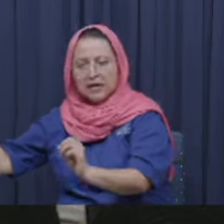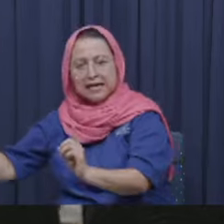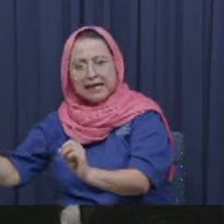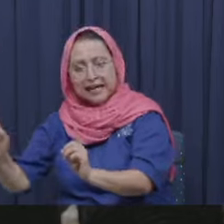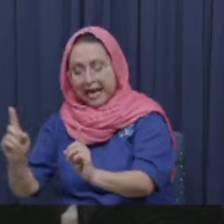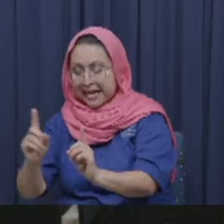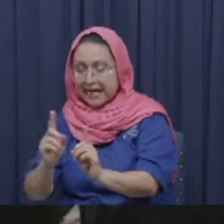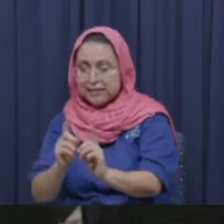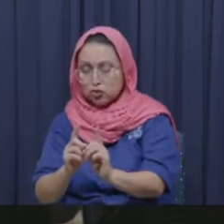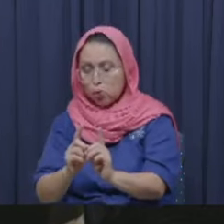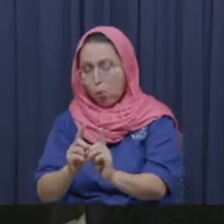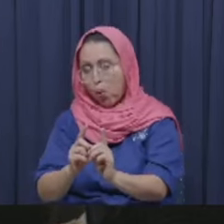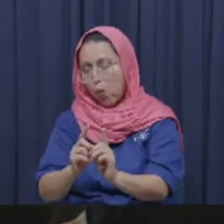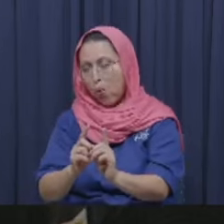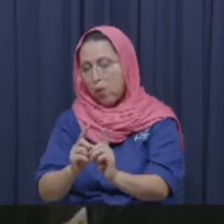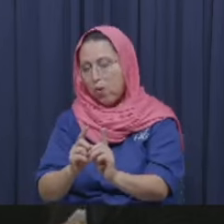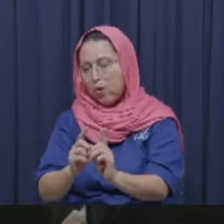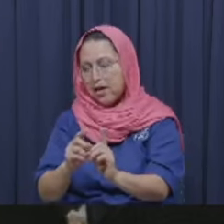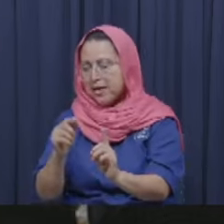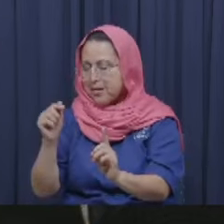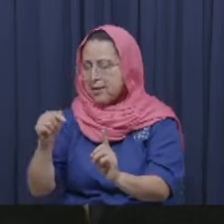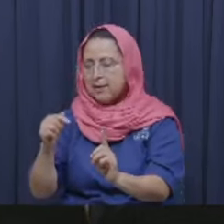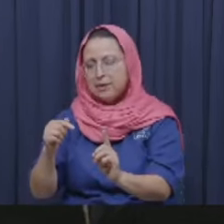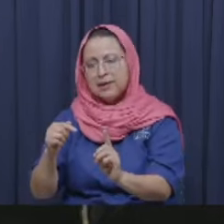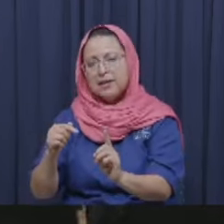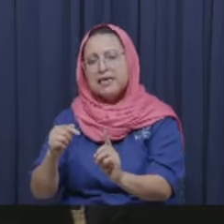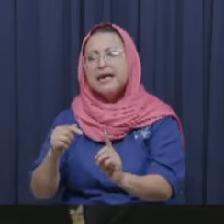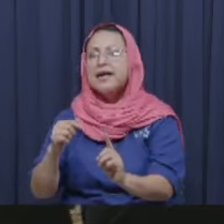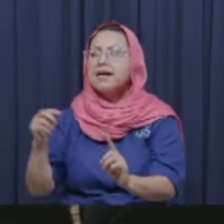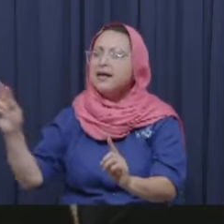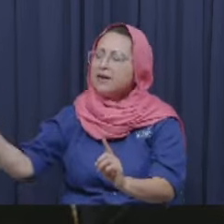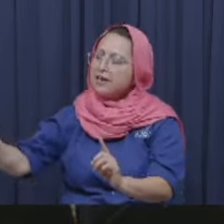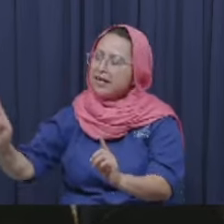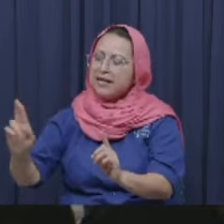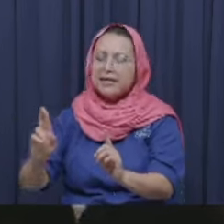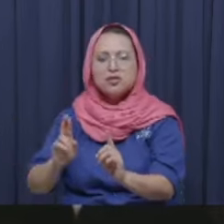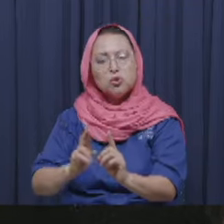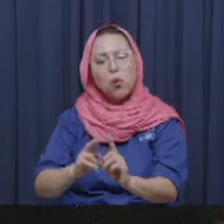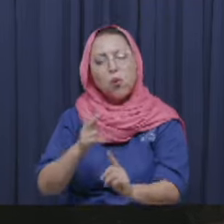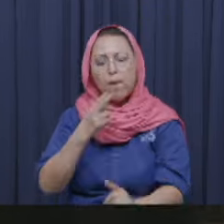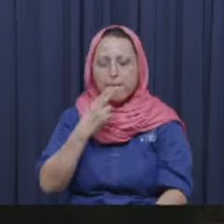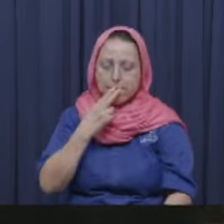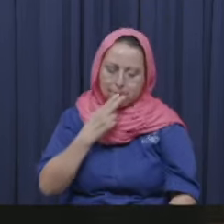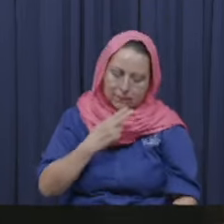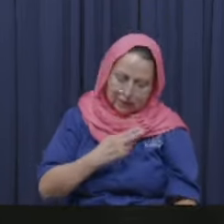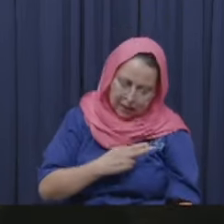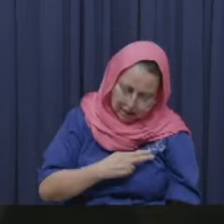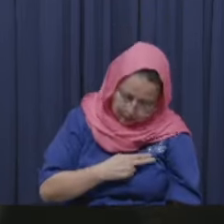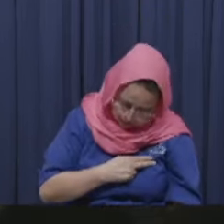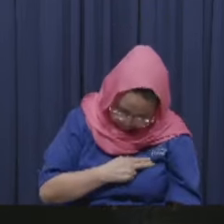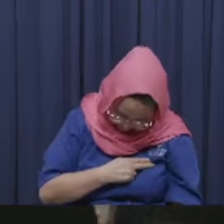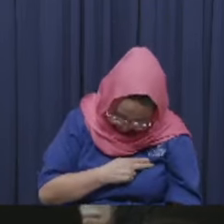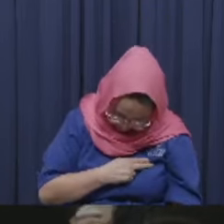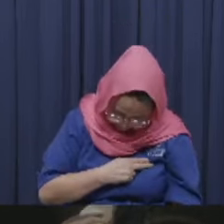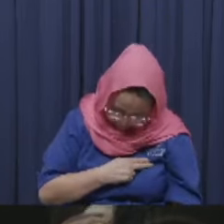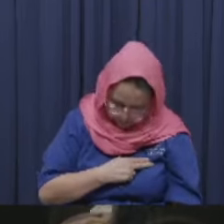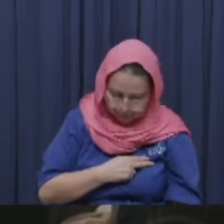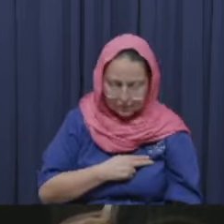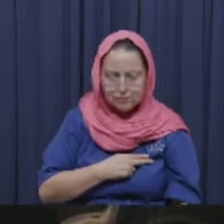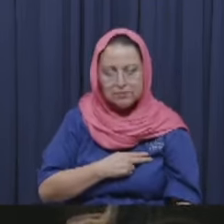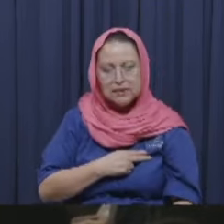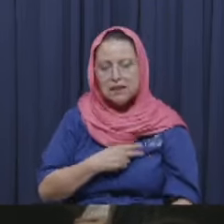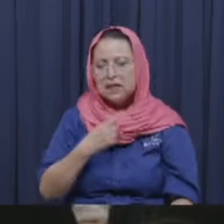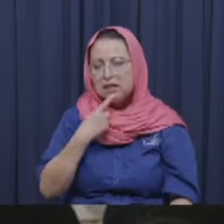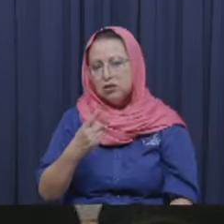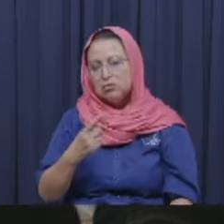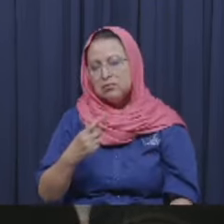Él no regresó así: yo soy hijo de esta casa. Nada. Él regresó y dijo: ya